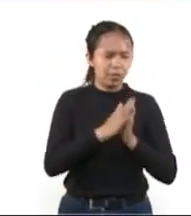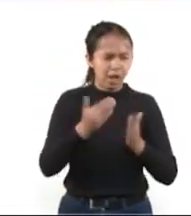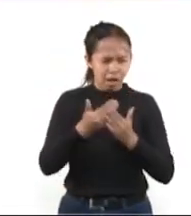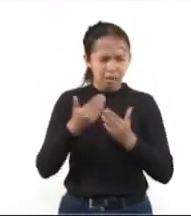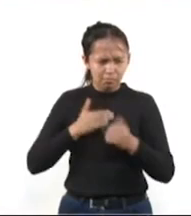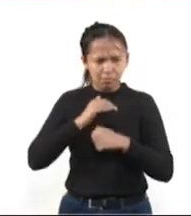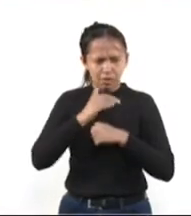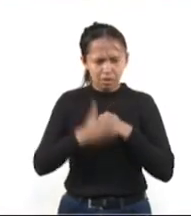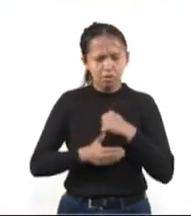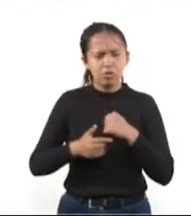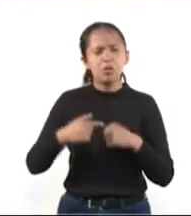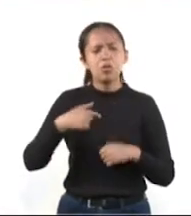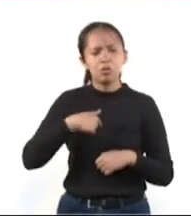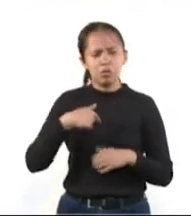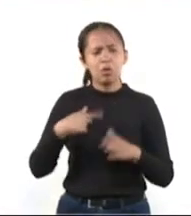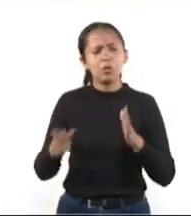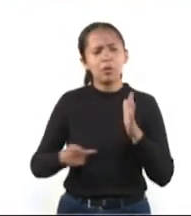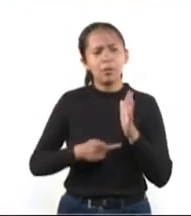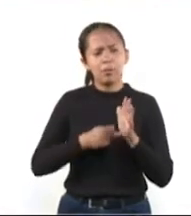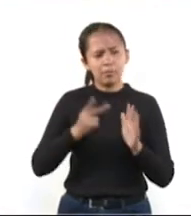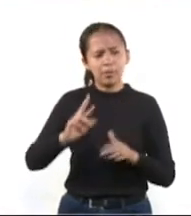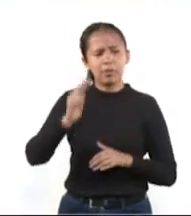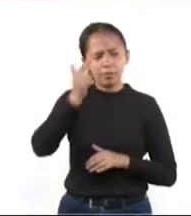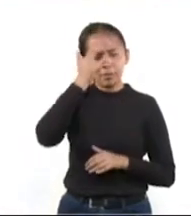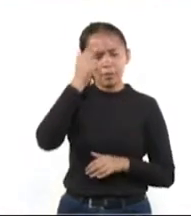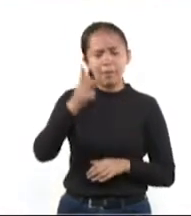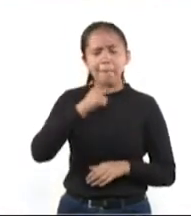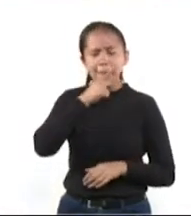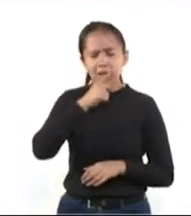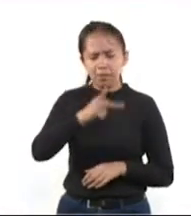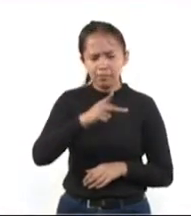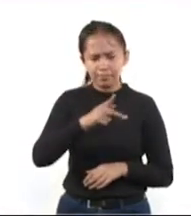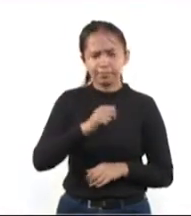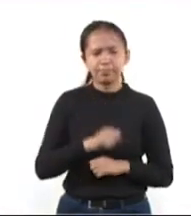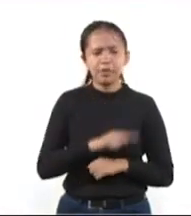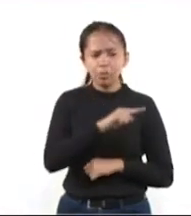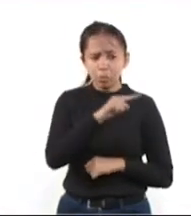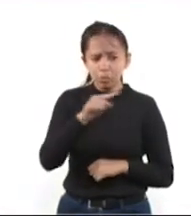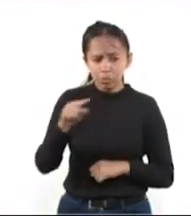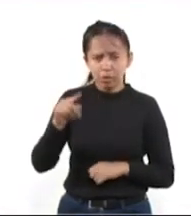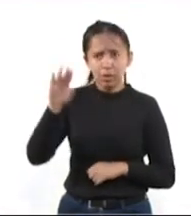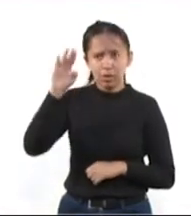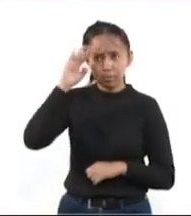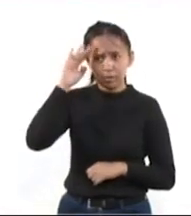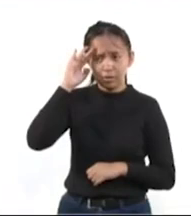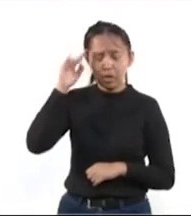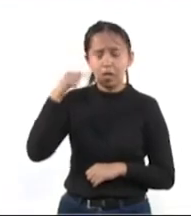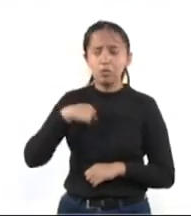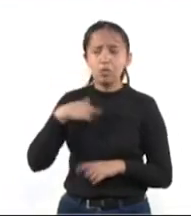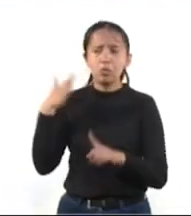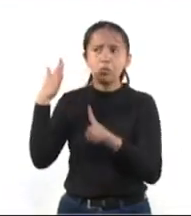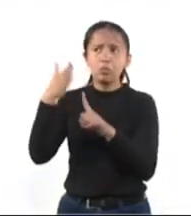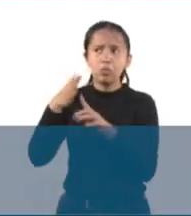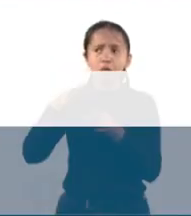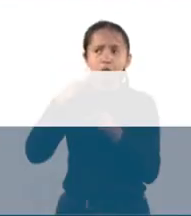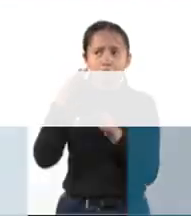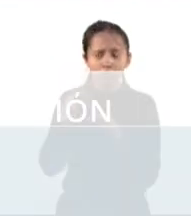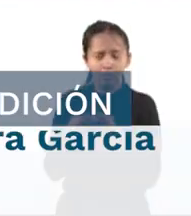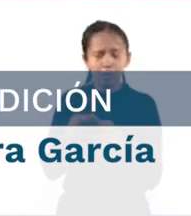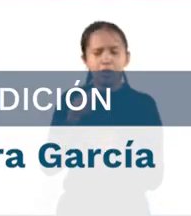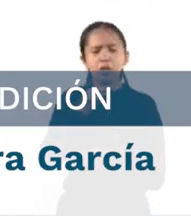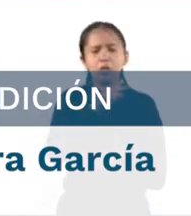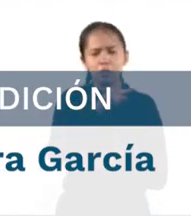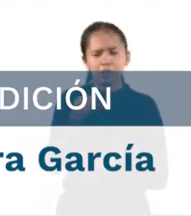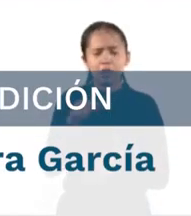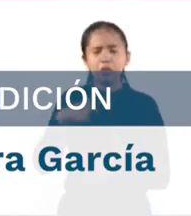de terminar, les repito las palabras, cada que piensen en algo que quieren hacer, no